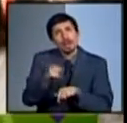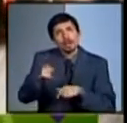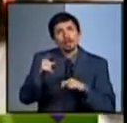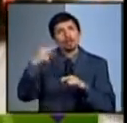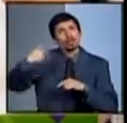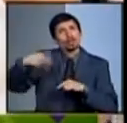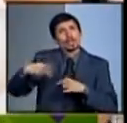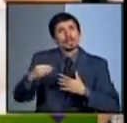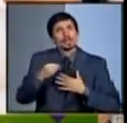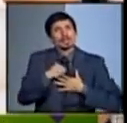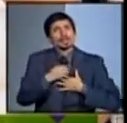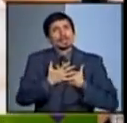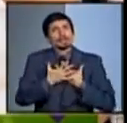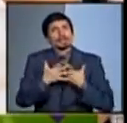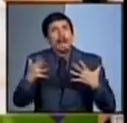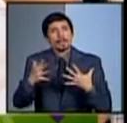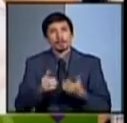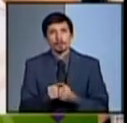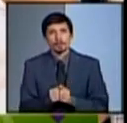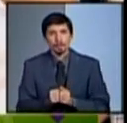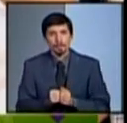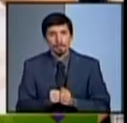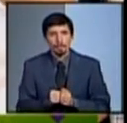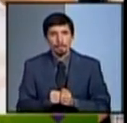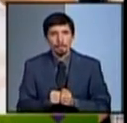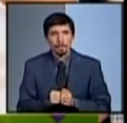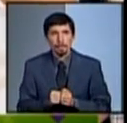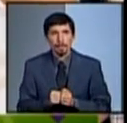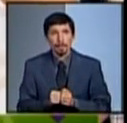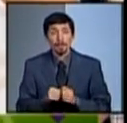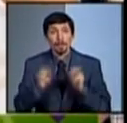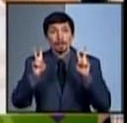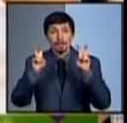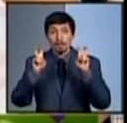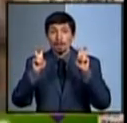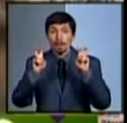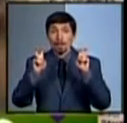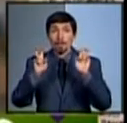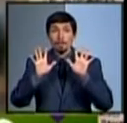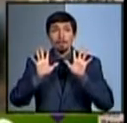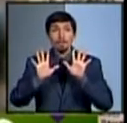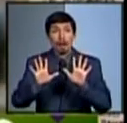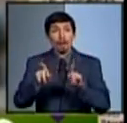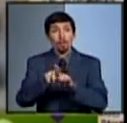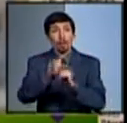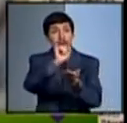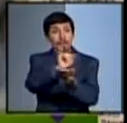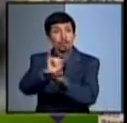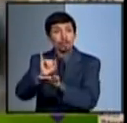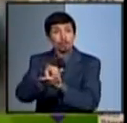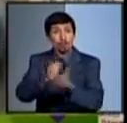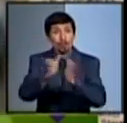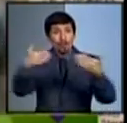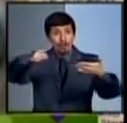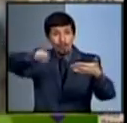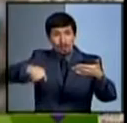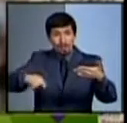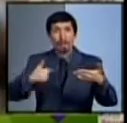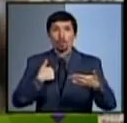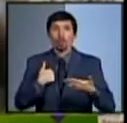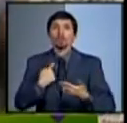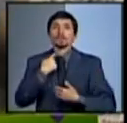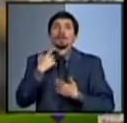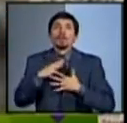más te ha tocado? Mira, el paro de las instituciones públicas, entre ellos el registro civil, que me